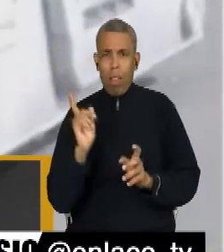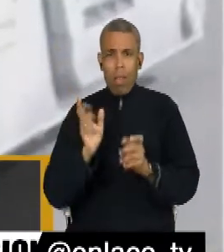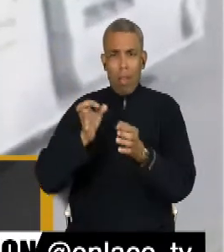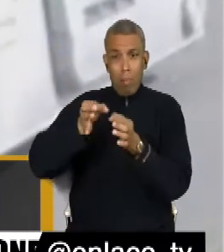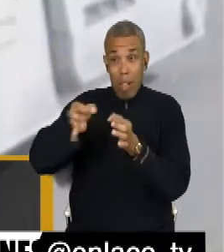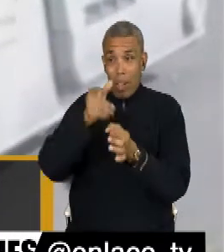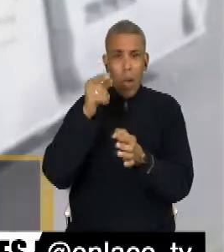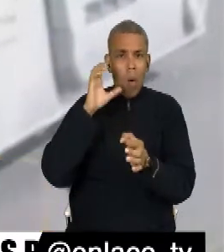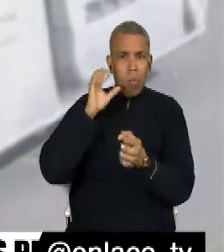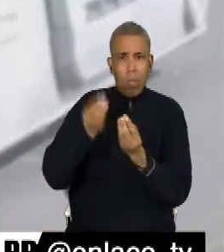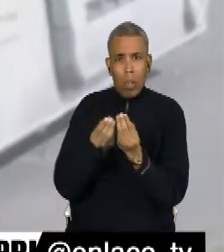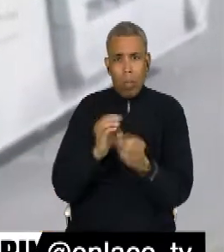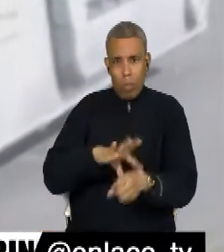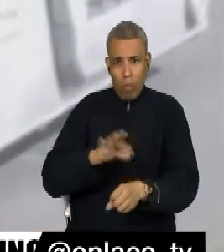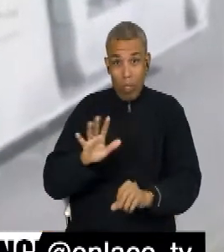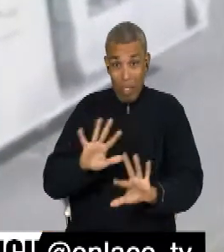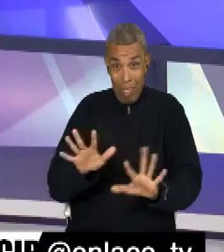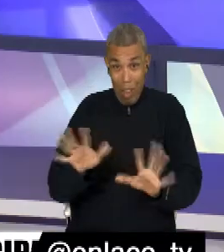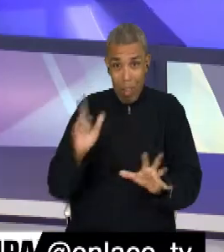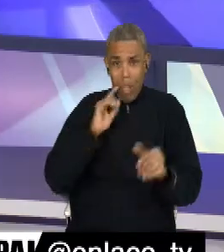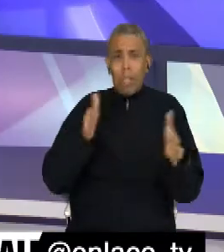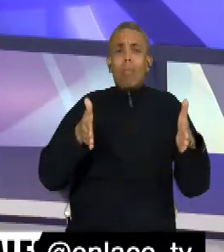ya fue restablecido.